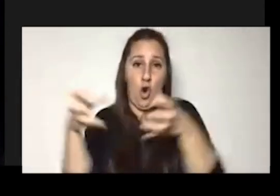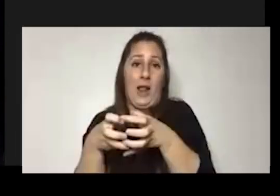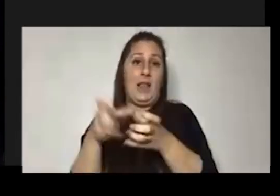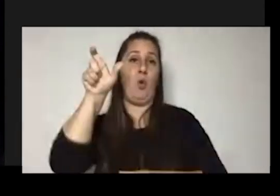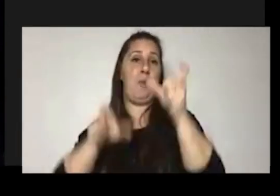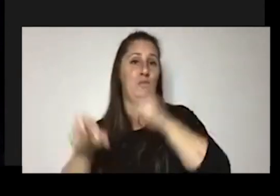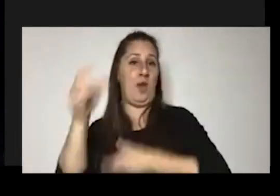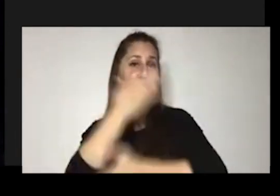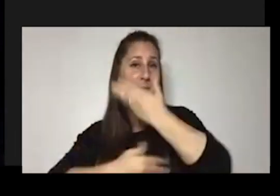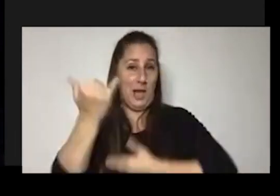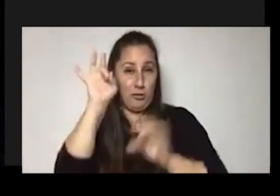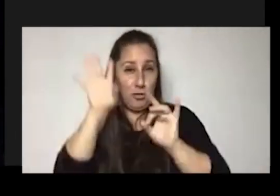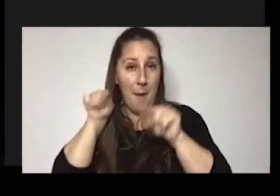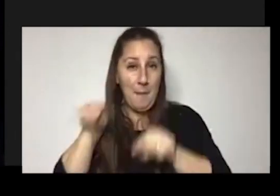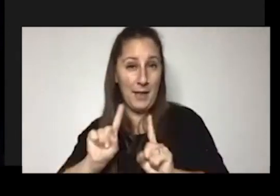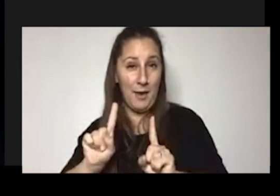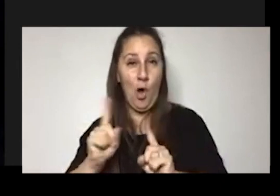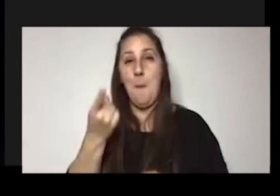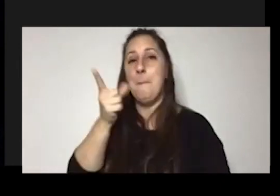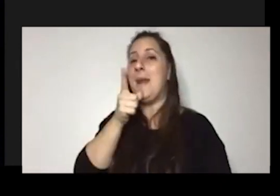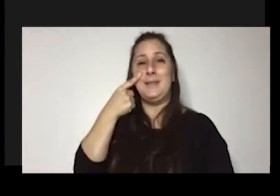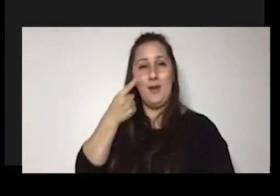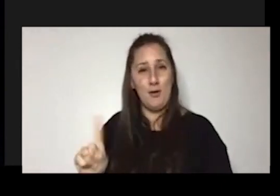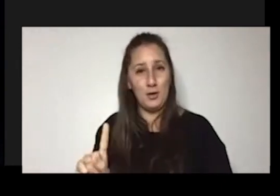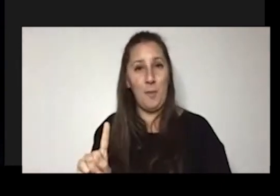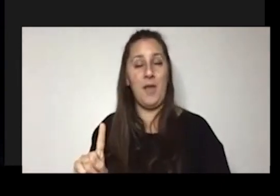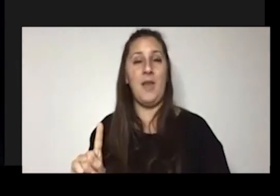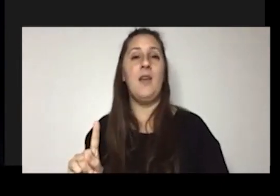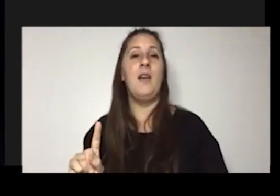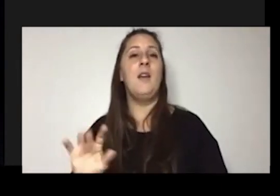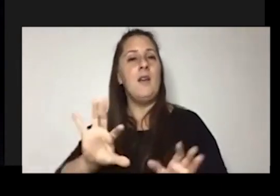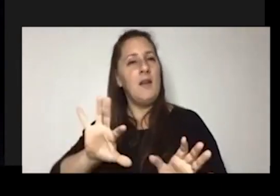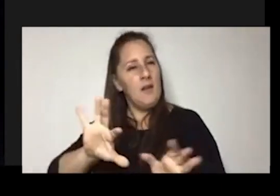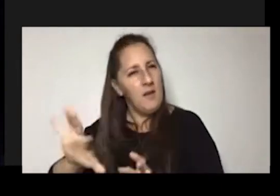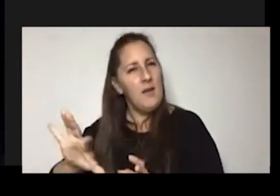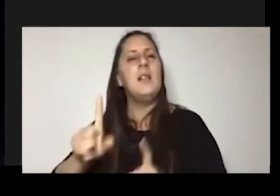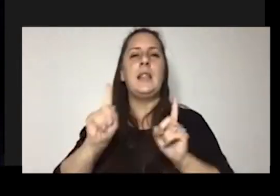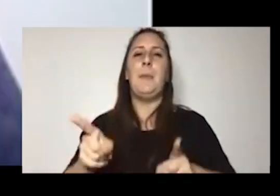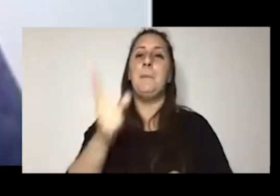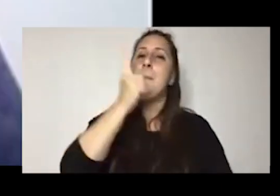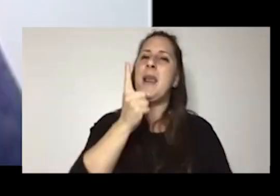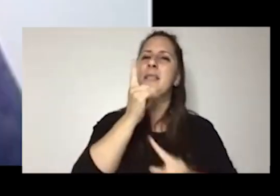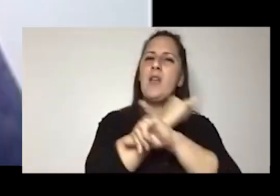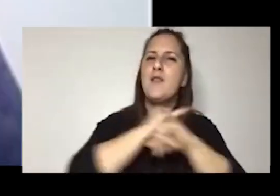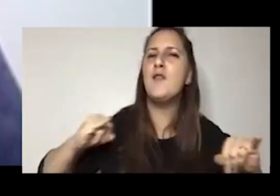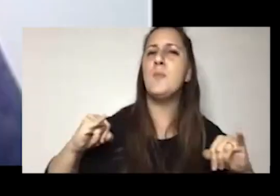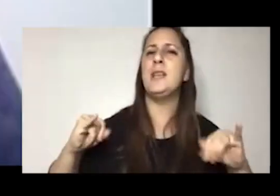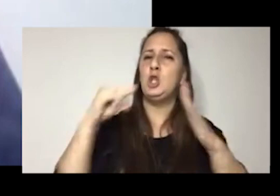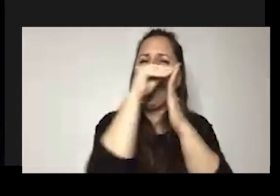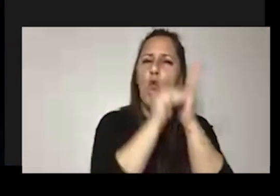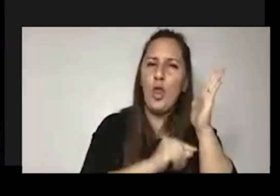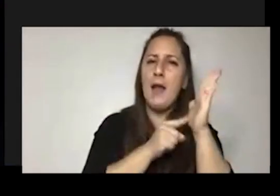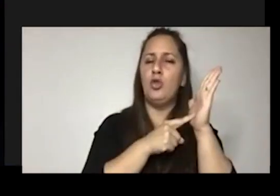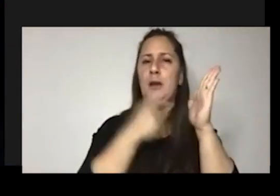es invisibilizado a nivel mundial, pero sí me parece que hay datos importantes a tener en cuenta. Presencias